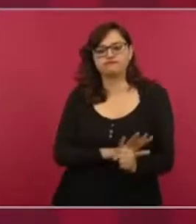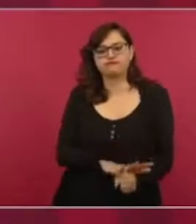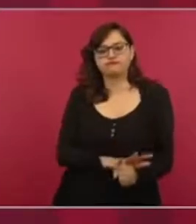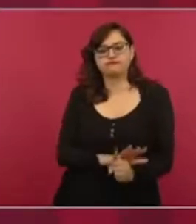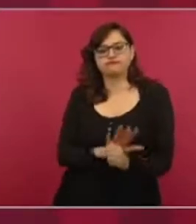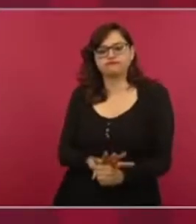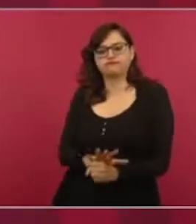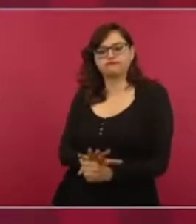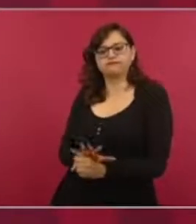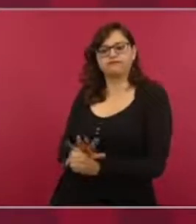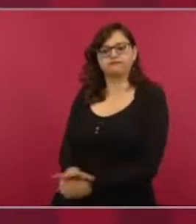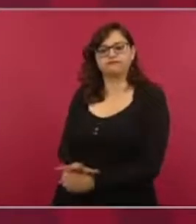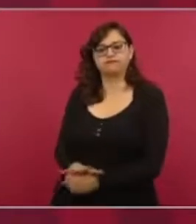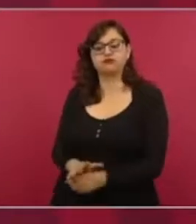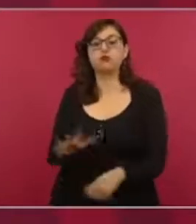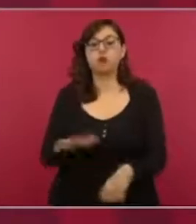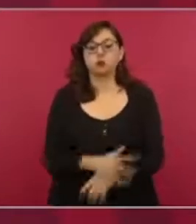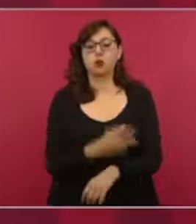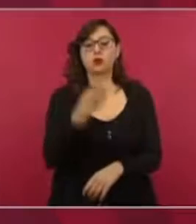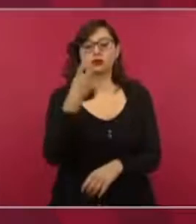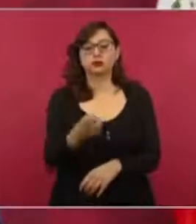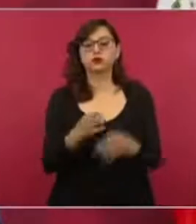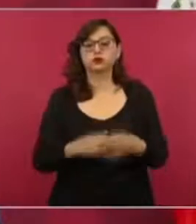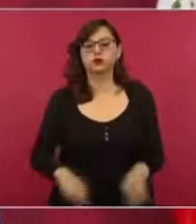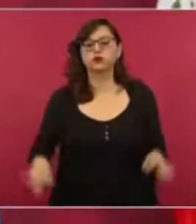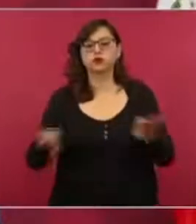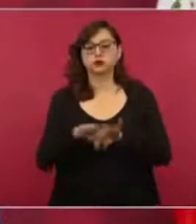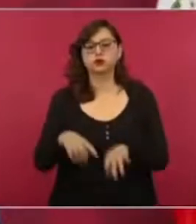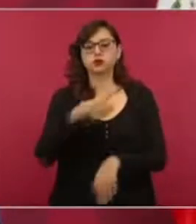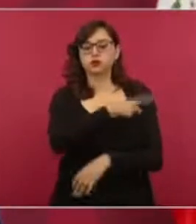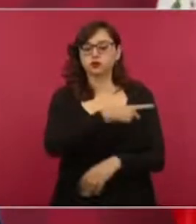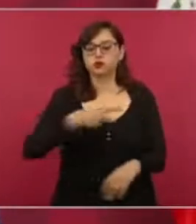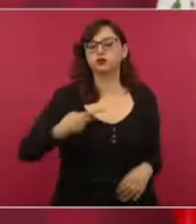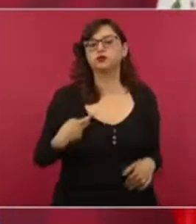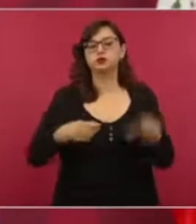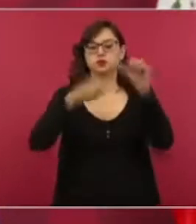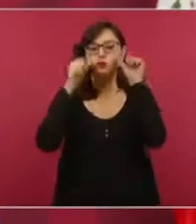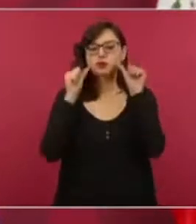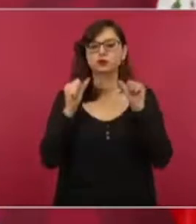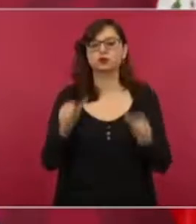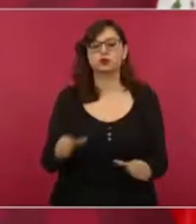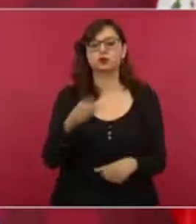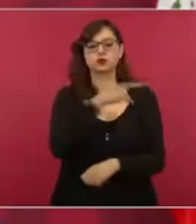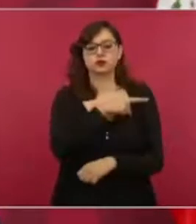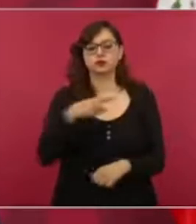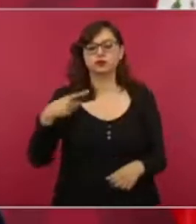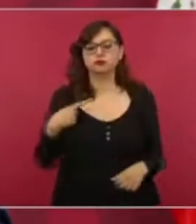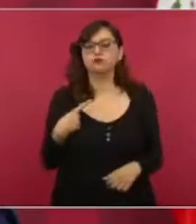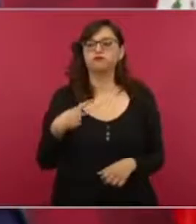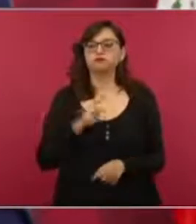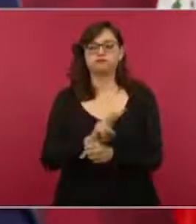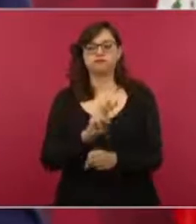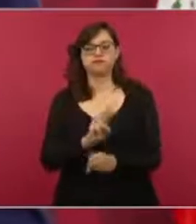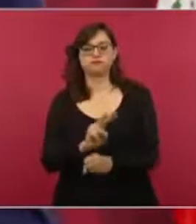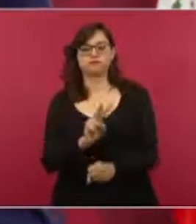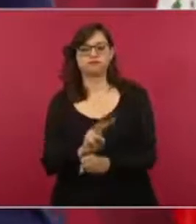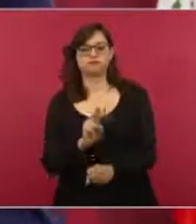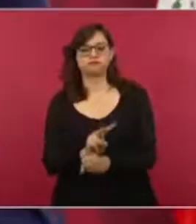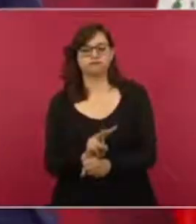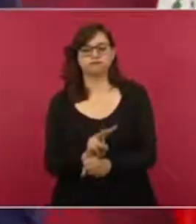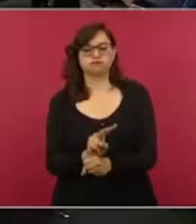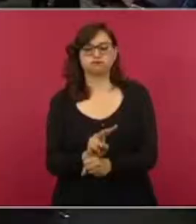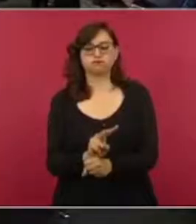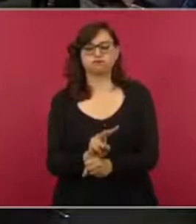Por eso es importante darle seguimiento, ¿sí?, a estos asuntos, que no son nada